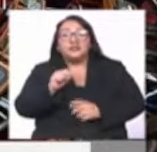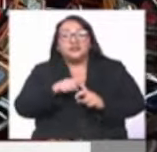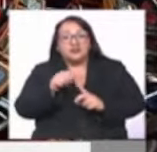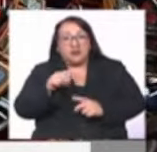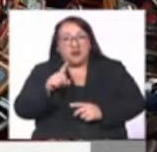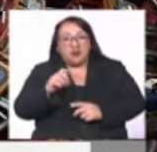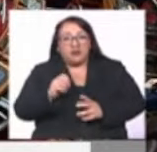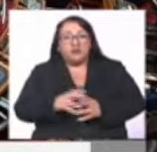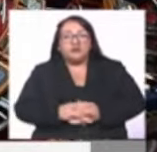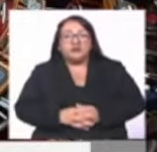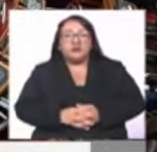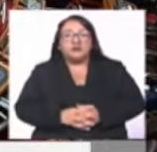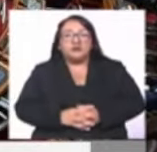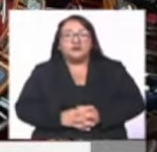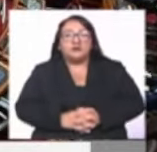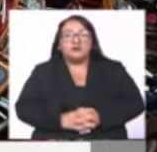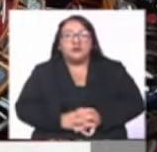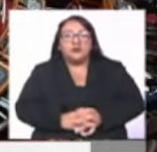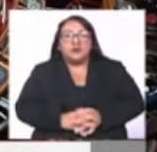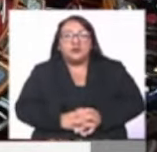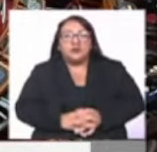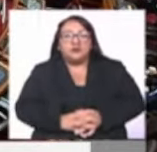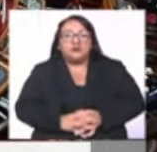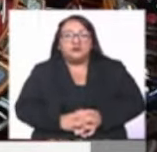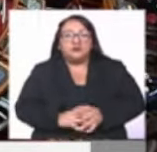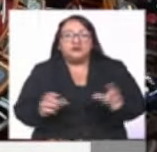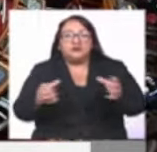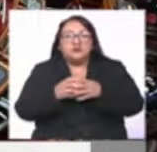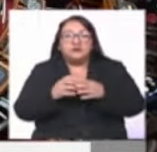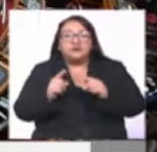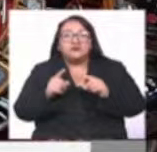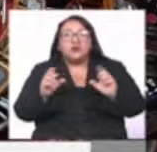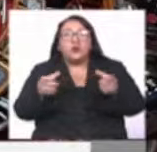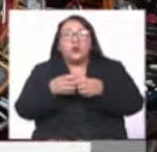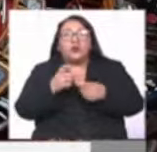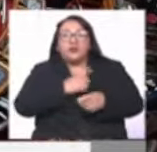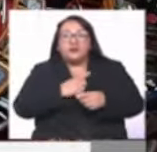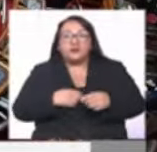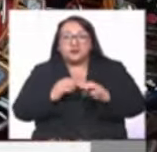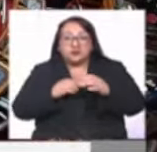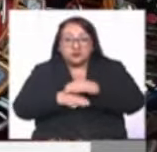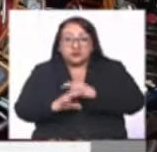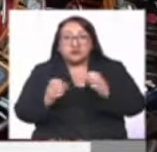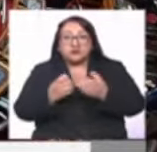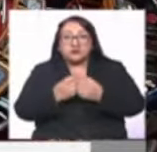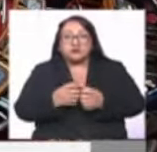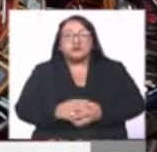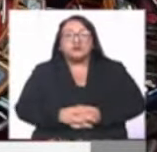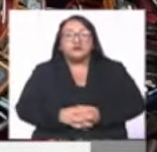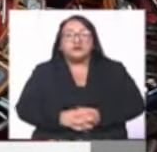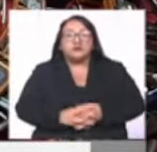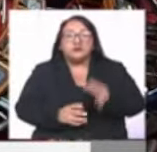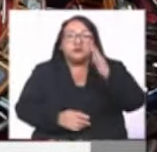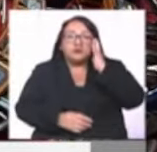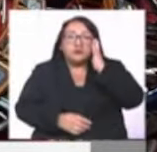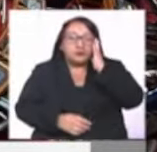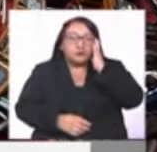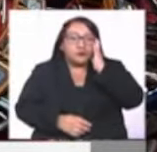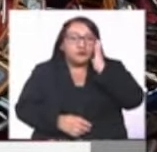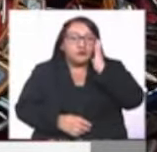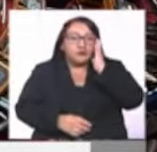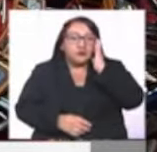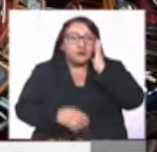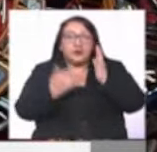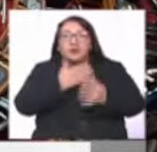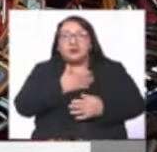inhabilitarlas lo acordó el consejo directivo del Congreso conducido por el presidente del parlamento Alejandro